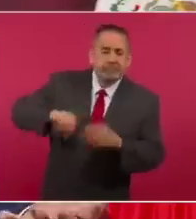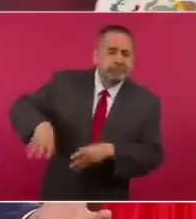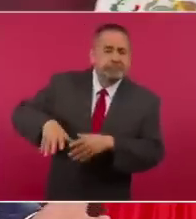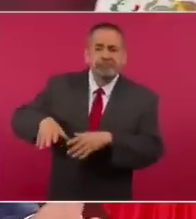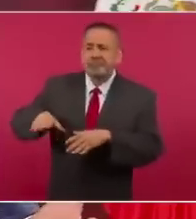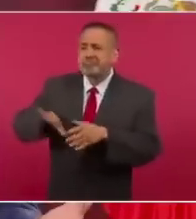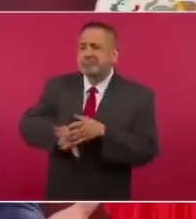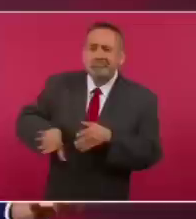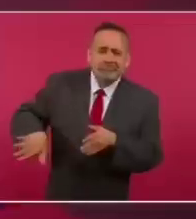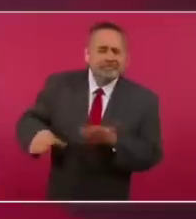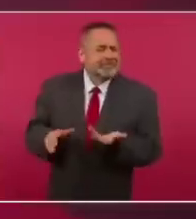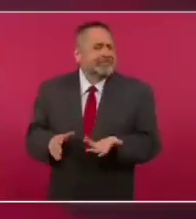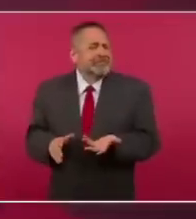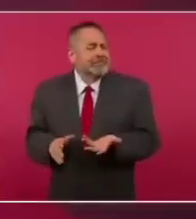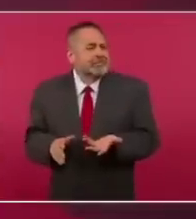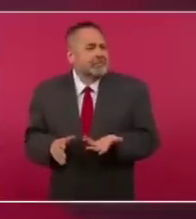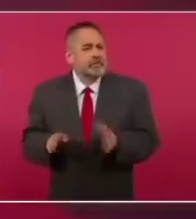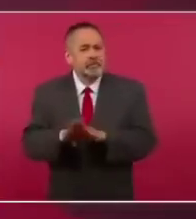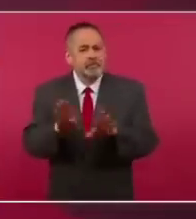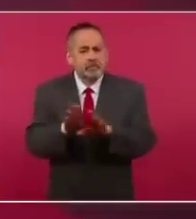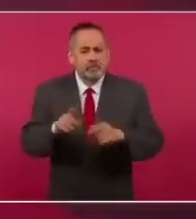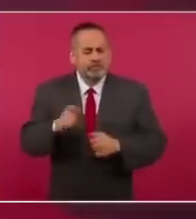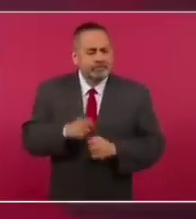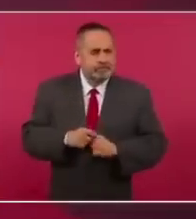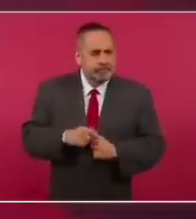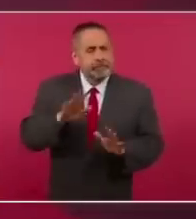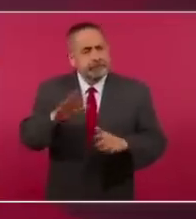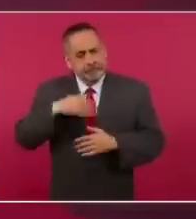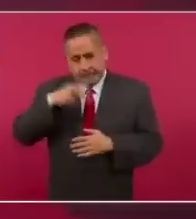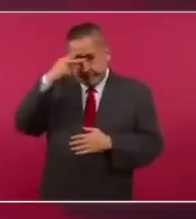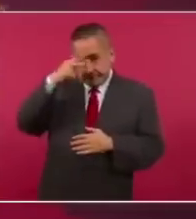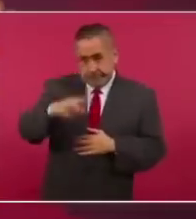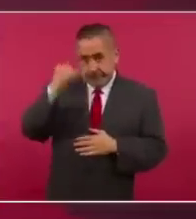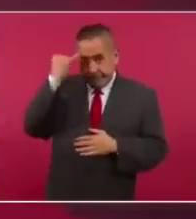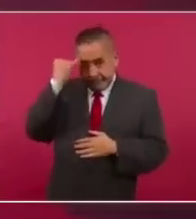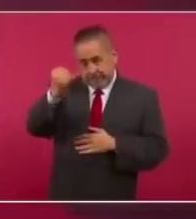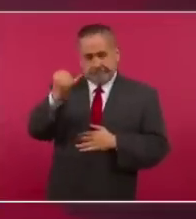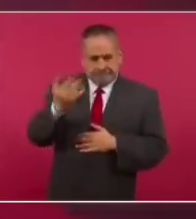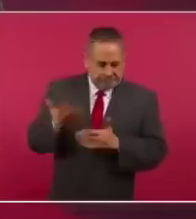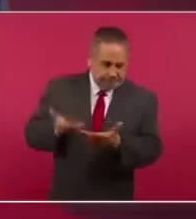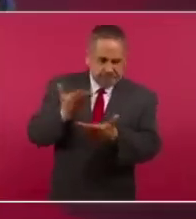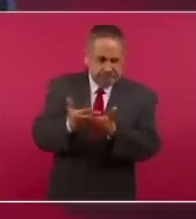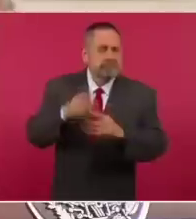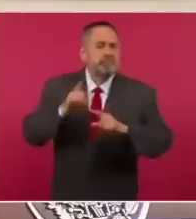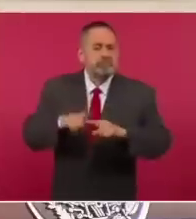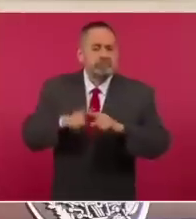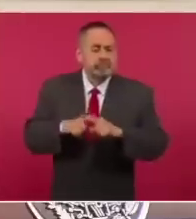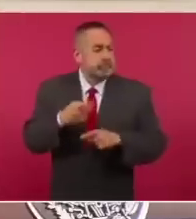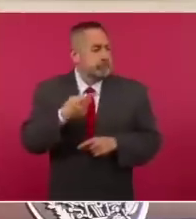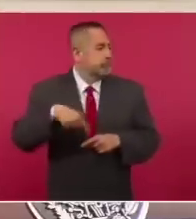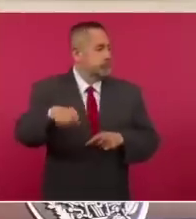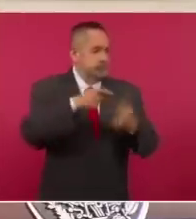Entonces, ¿qué es lo que México sostiene? Pues tenemos que